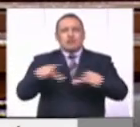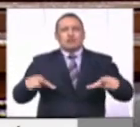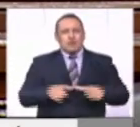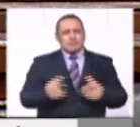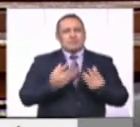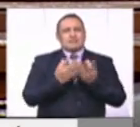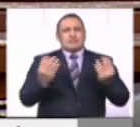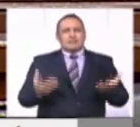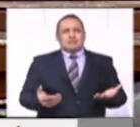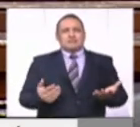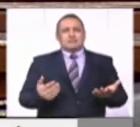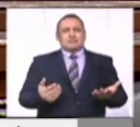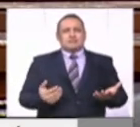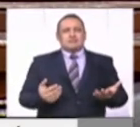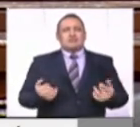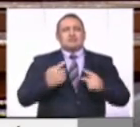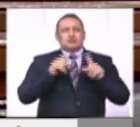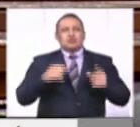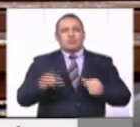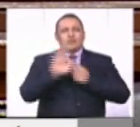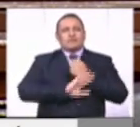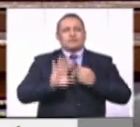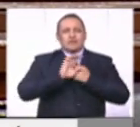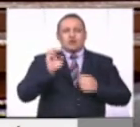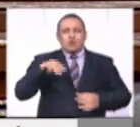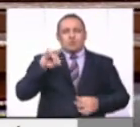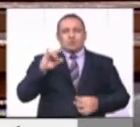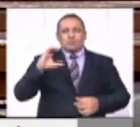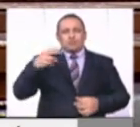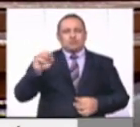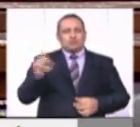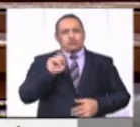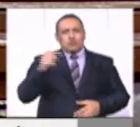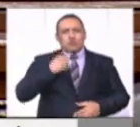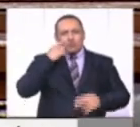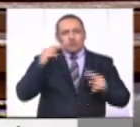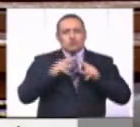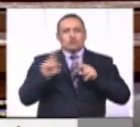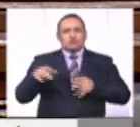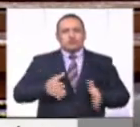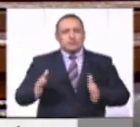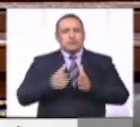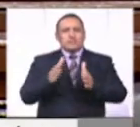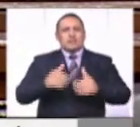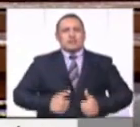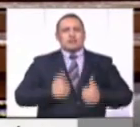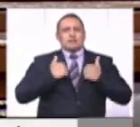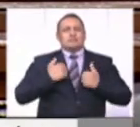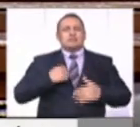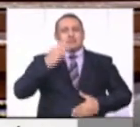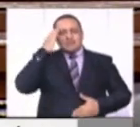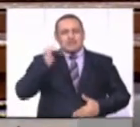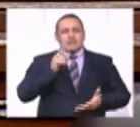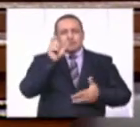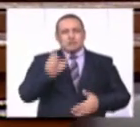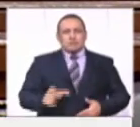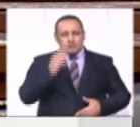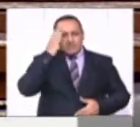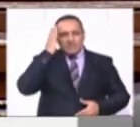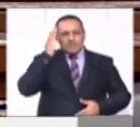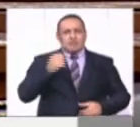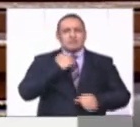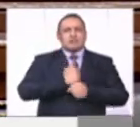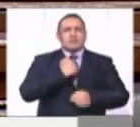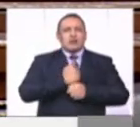la mayoría yo lo voy a defender al Señor mucho conozco de su trayectoria y sé que es un hombre que conoce la